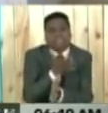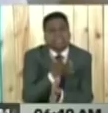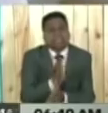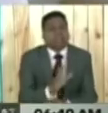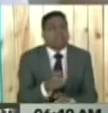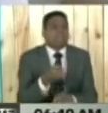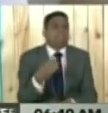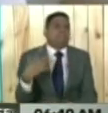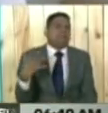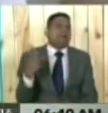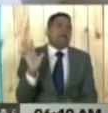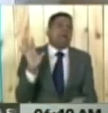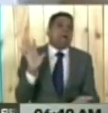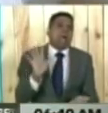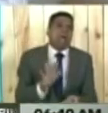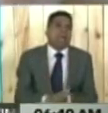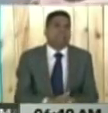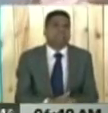firmas